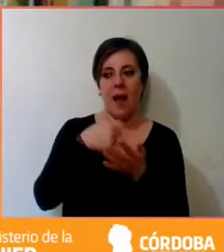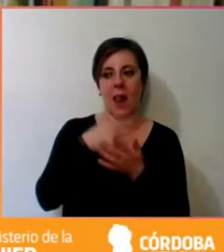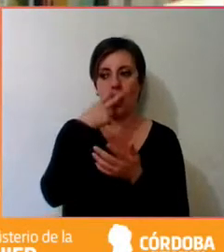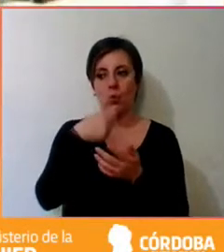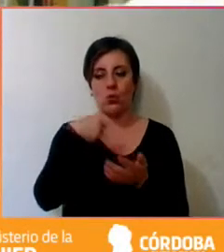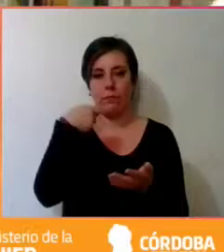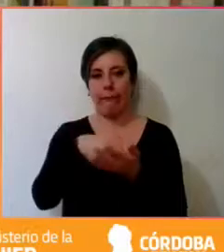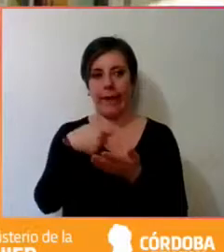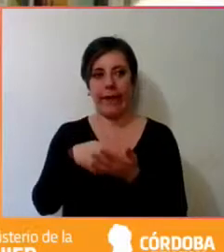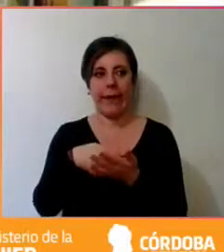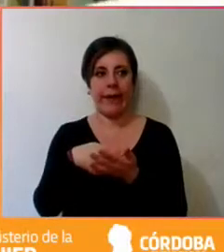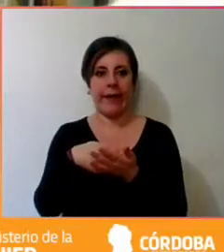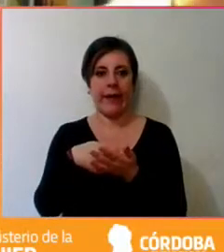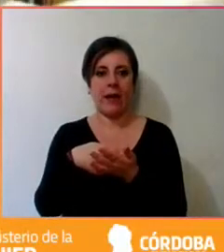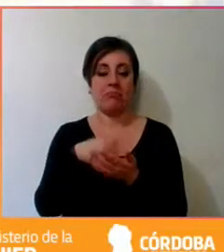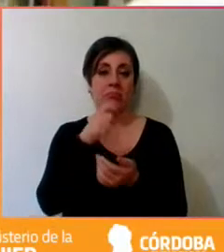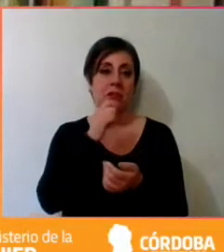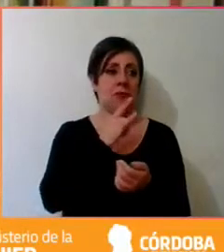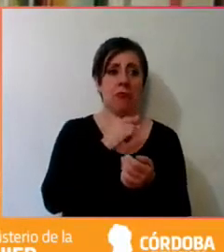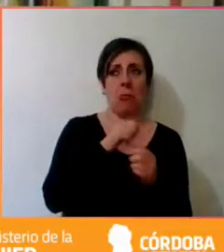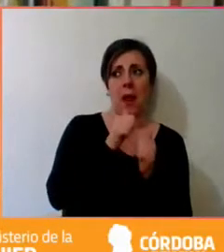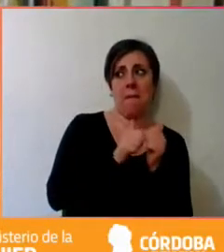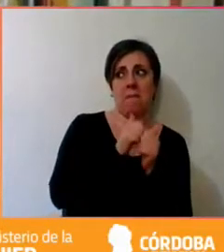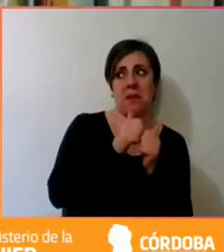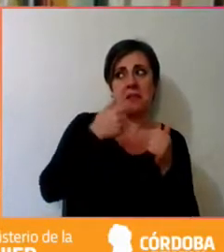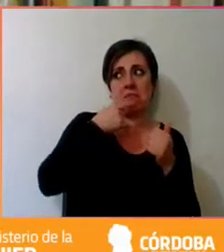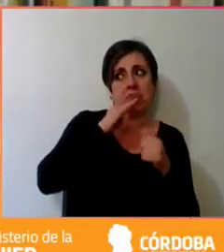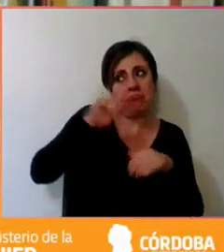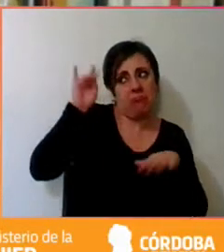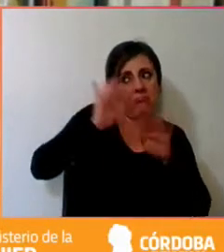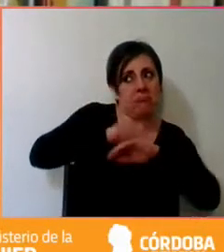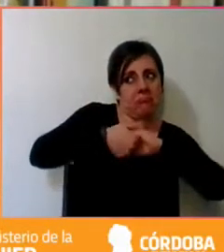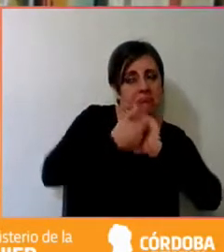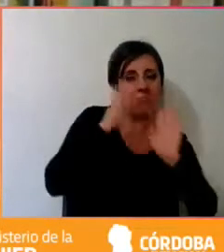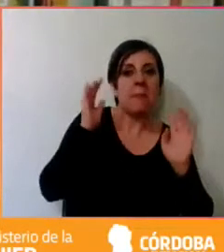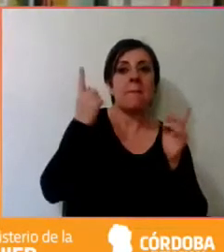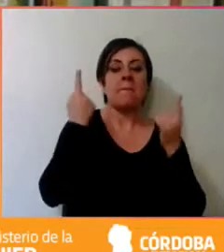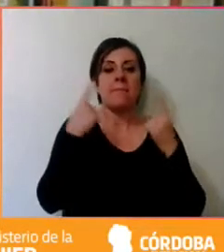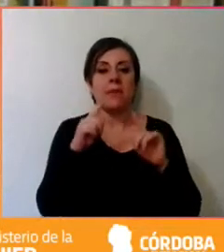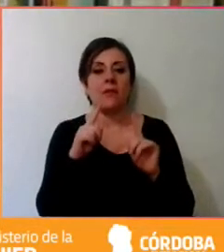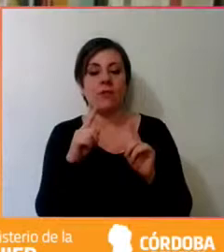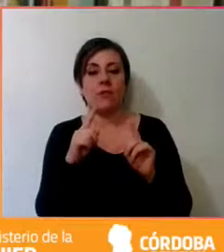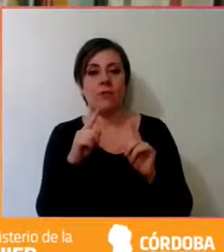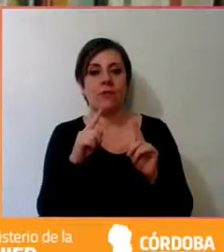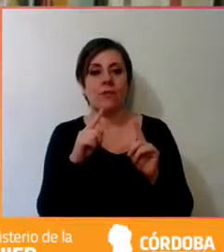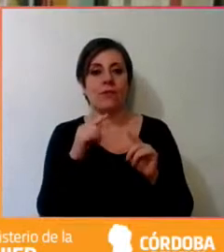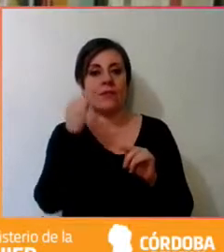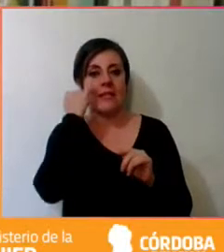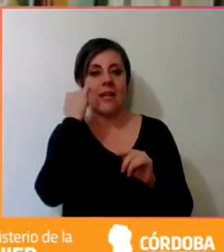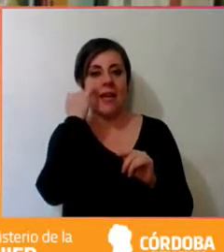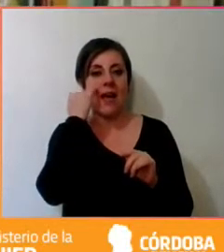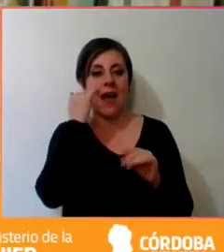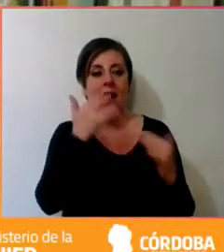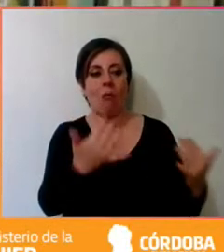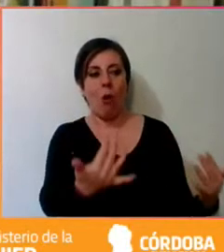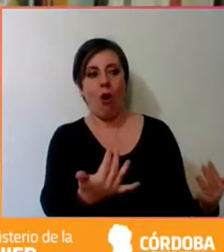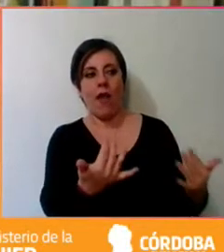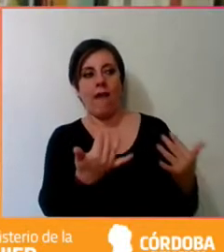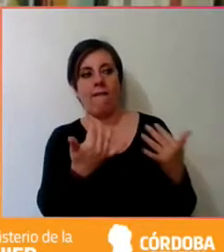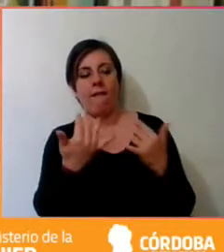cosas, las empresas están desentendiendo de todo, pero sobre todo está ya invadiendo